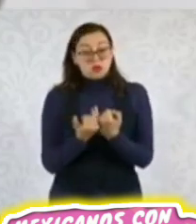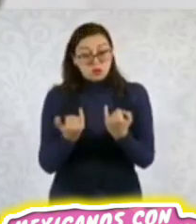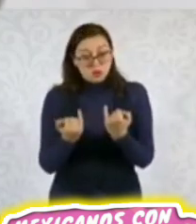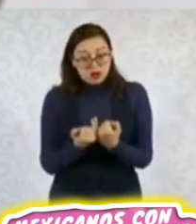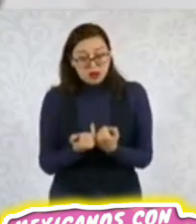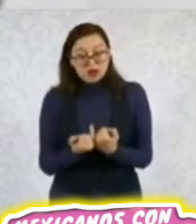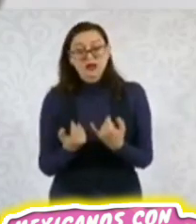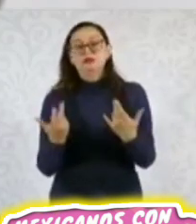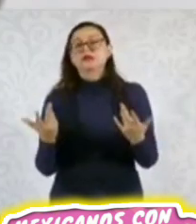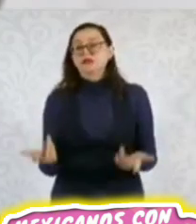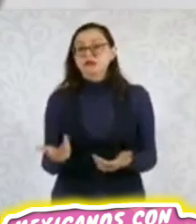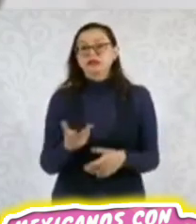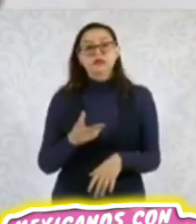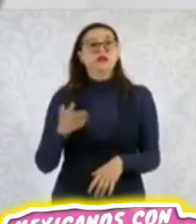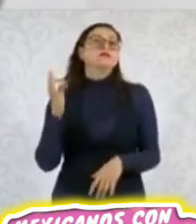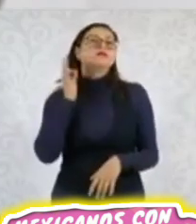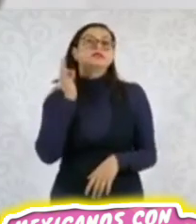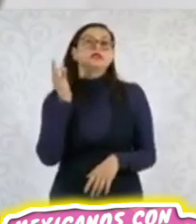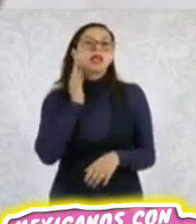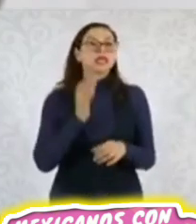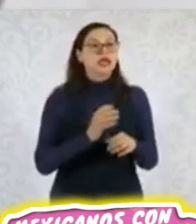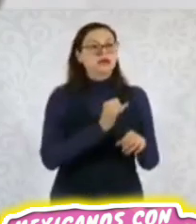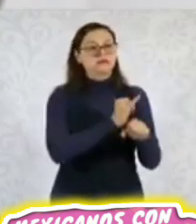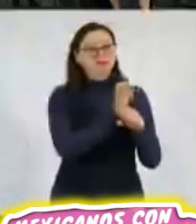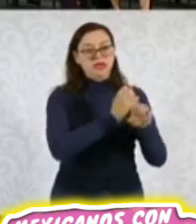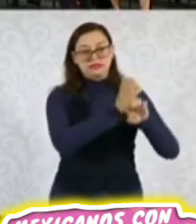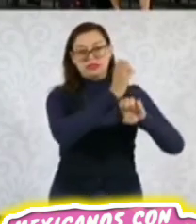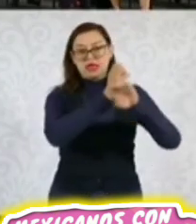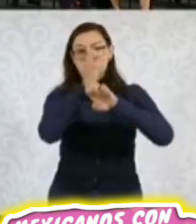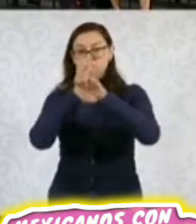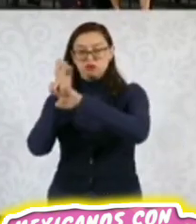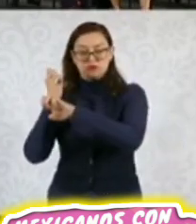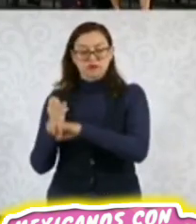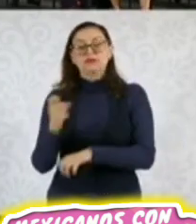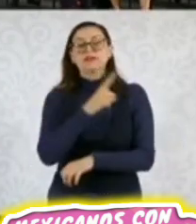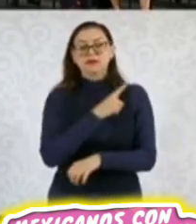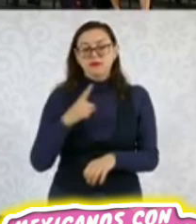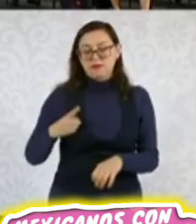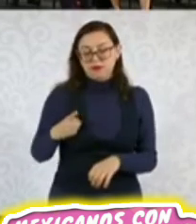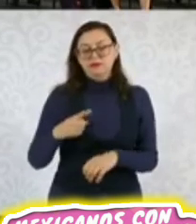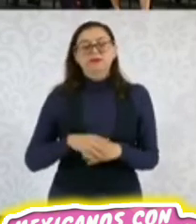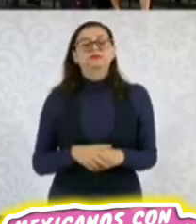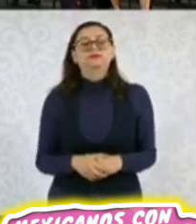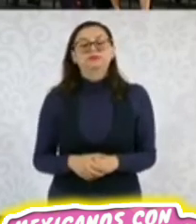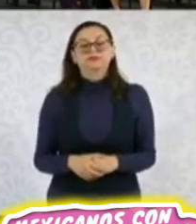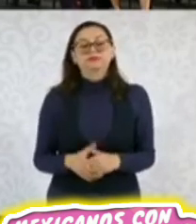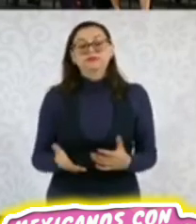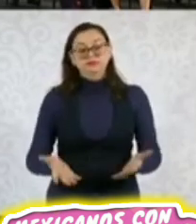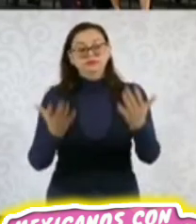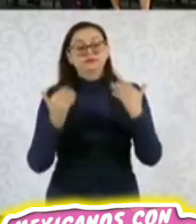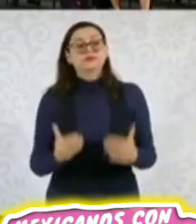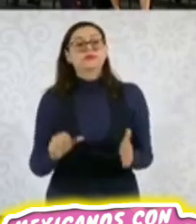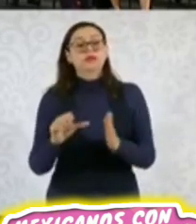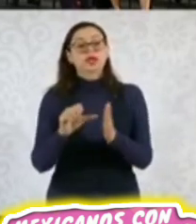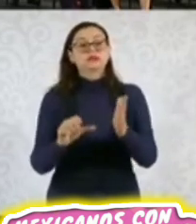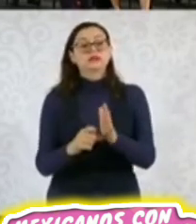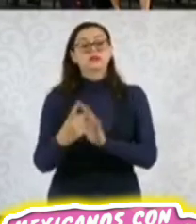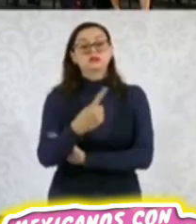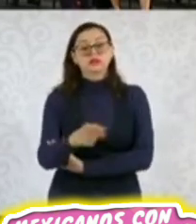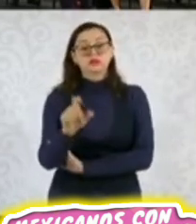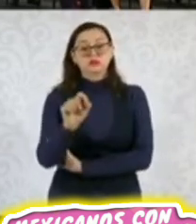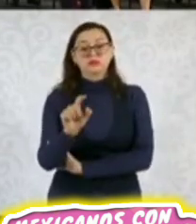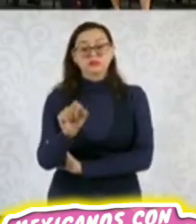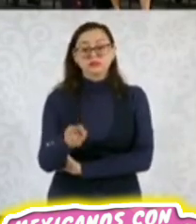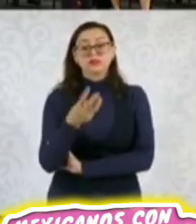fiscalías de investigación en todas las entidades de la República. Siguiente. El artículo 123, donde ya